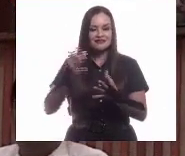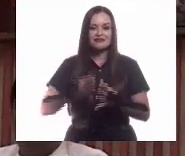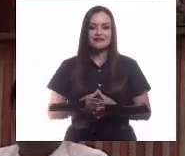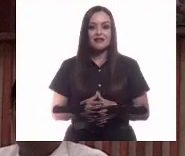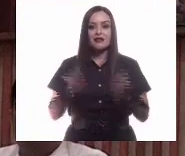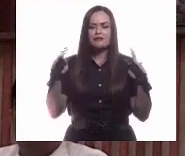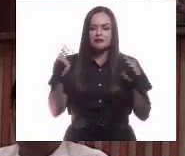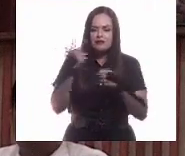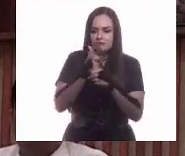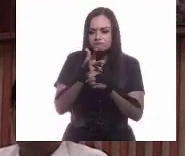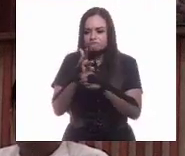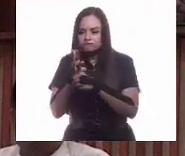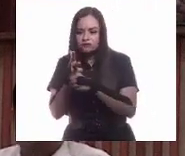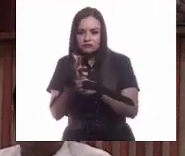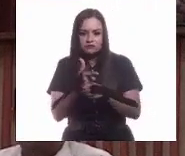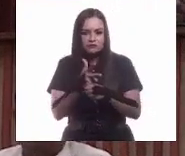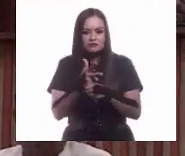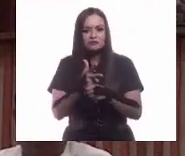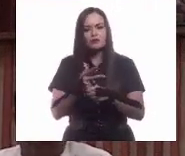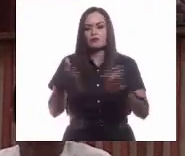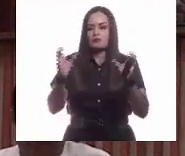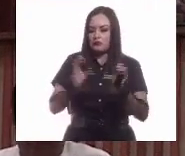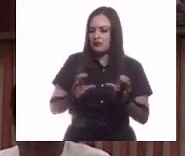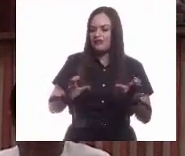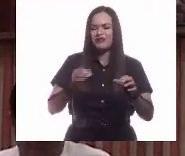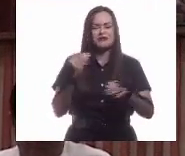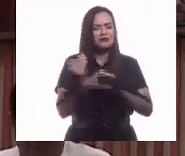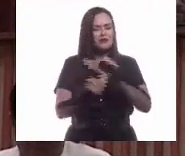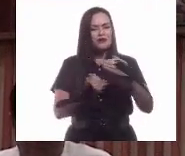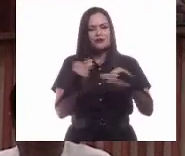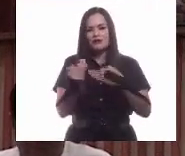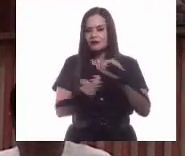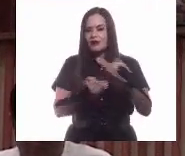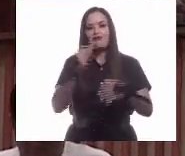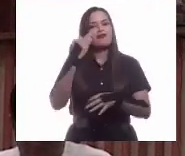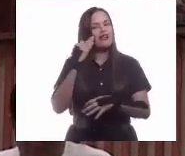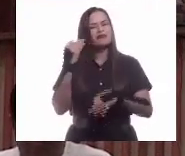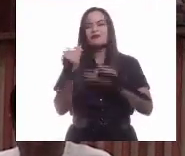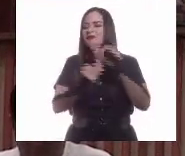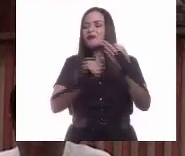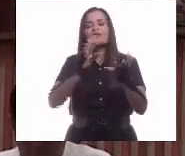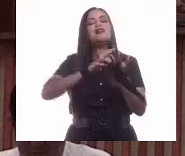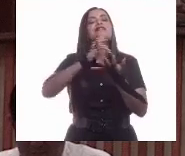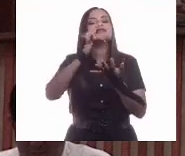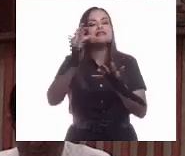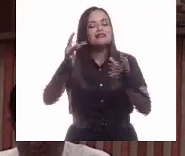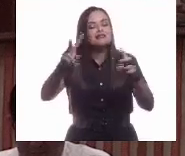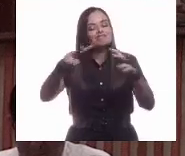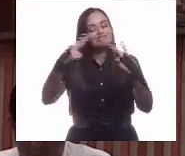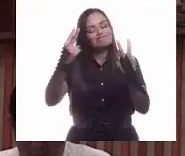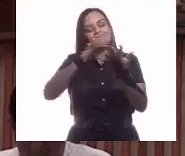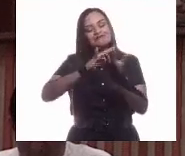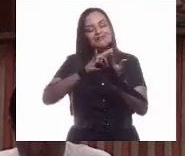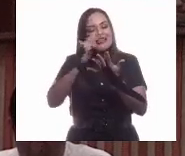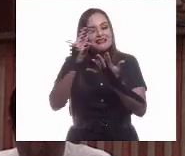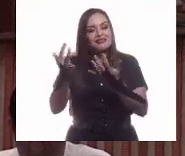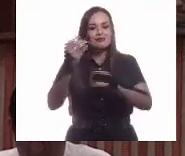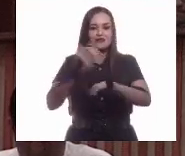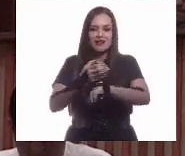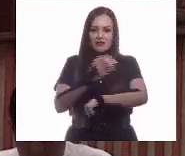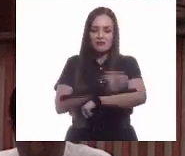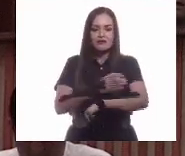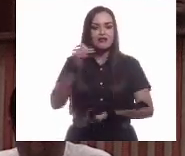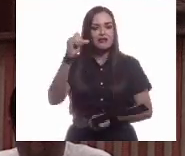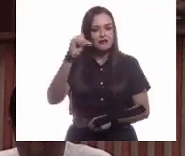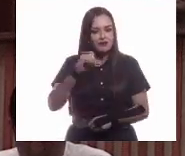comunicación y electrónicos, por medio de las redes sociales, y agradecerles que estén disponiendo de un tiempo para